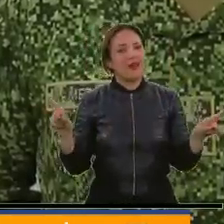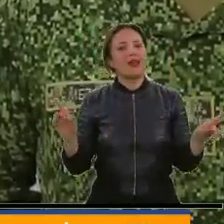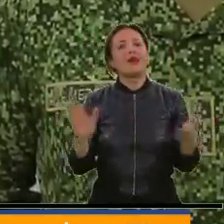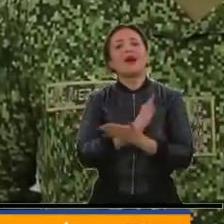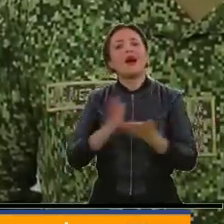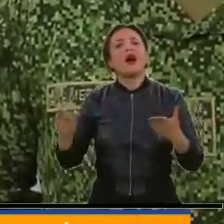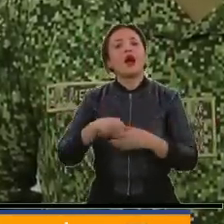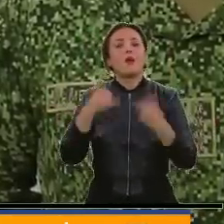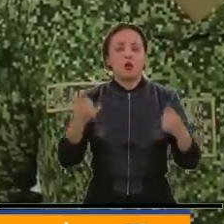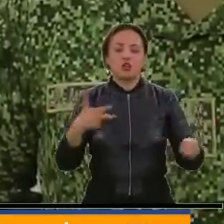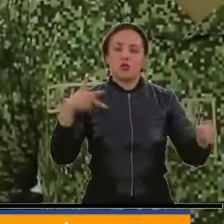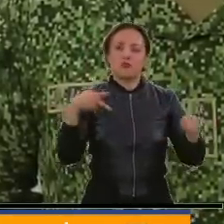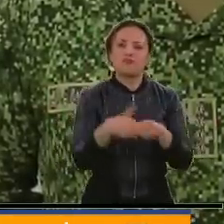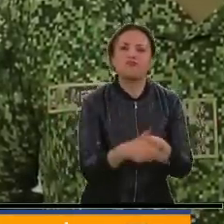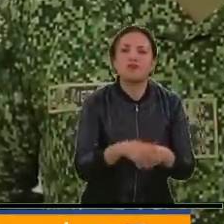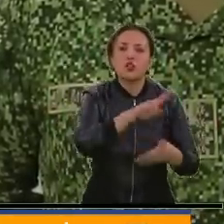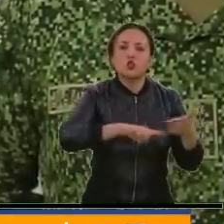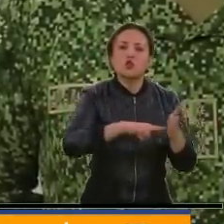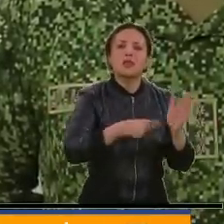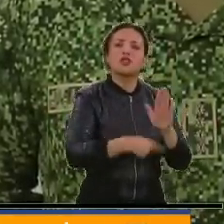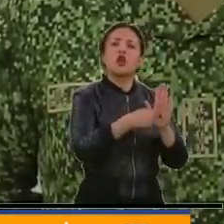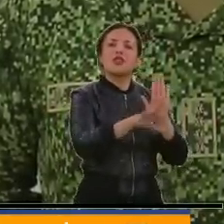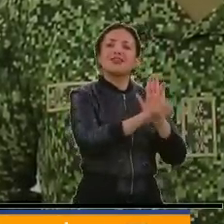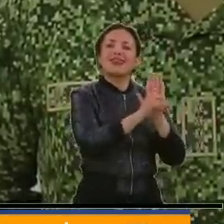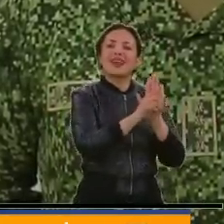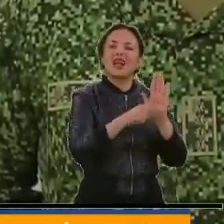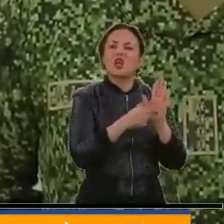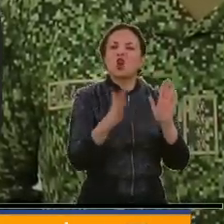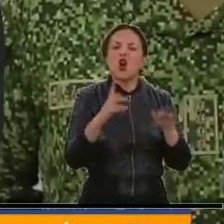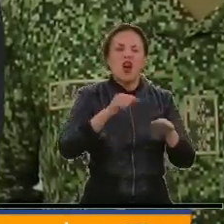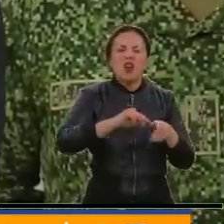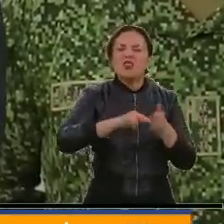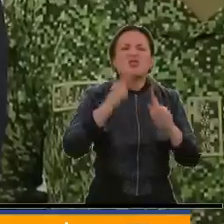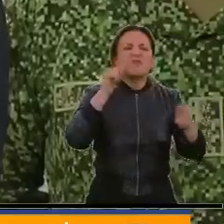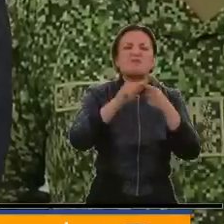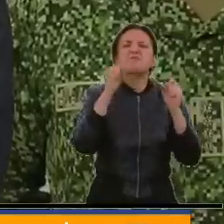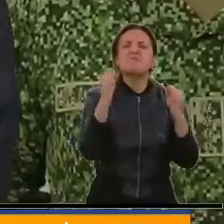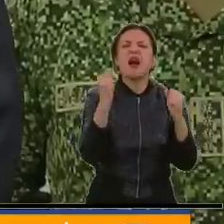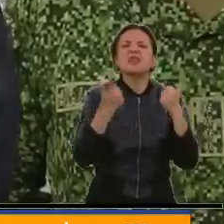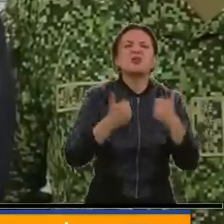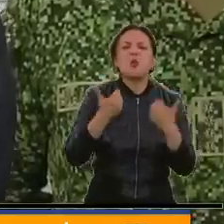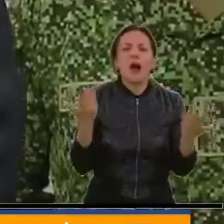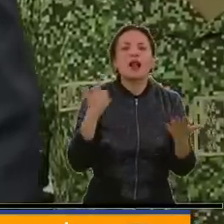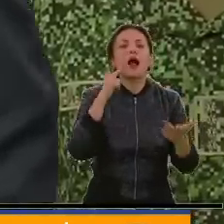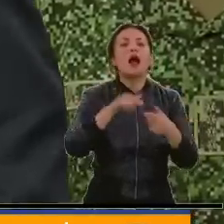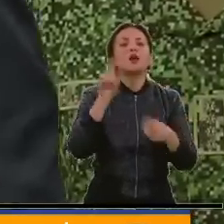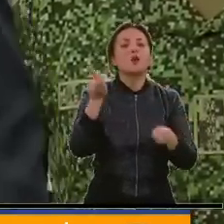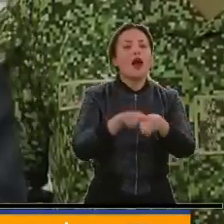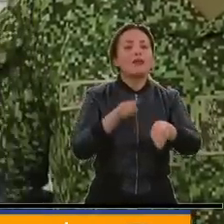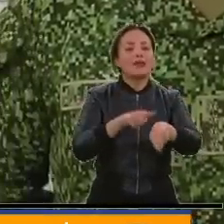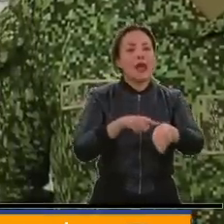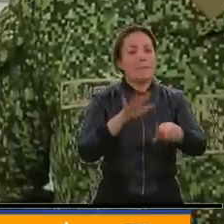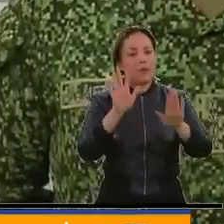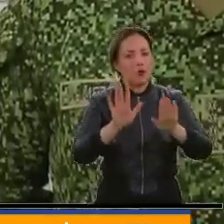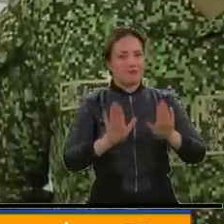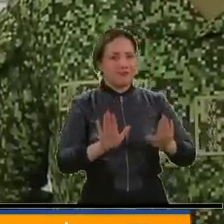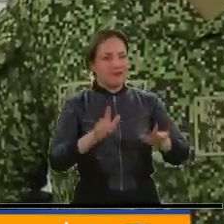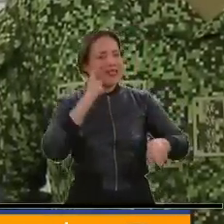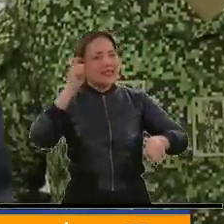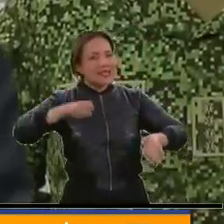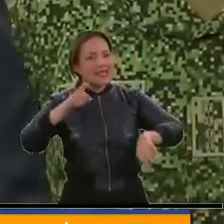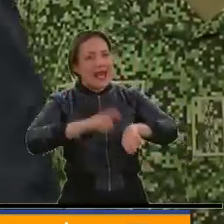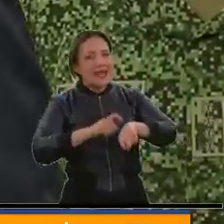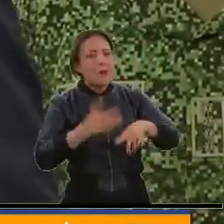suspendemos. ¿Cuál es el objeto de la suspensión? Dar el tiempo necesario para que se verifique en la mesa